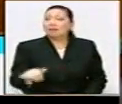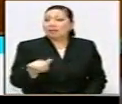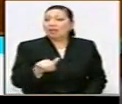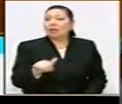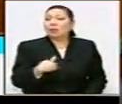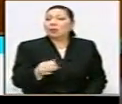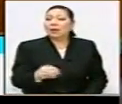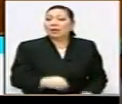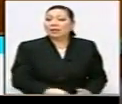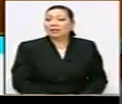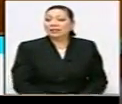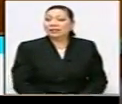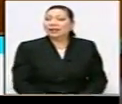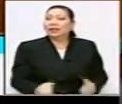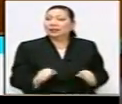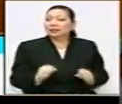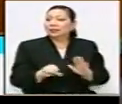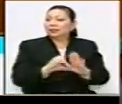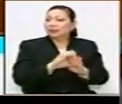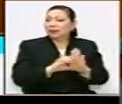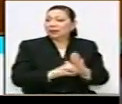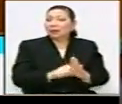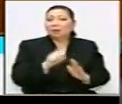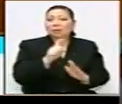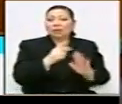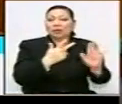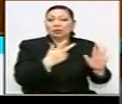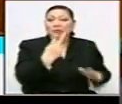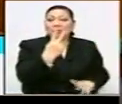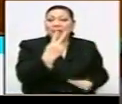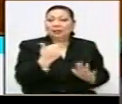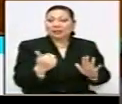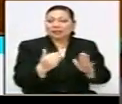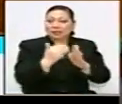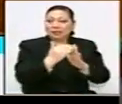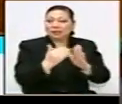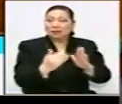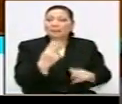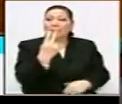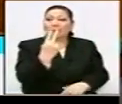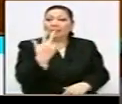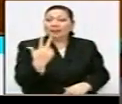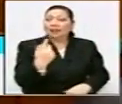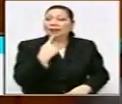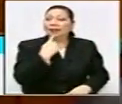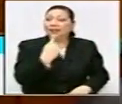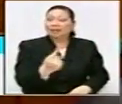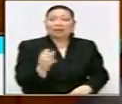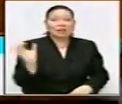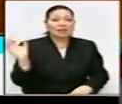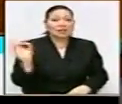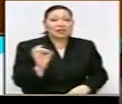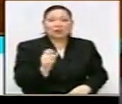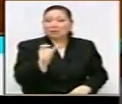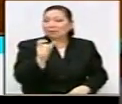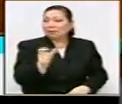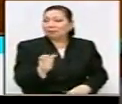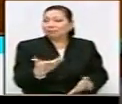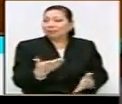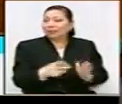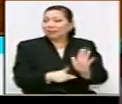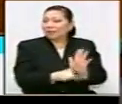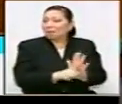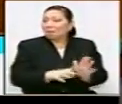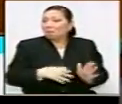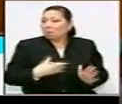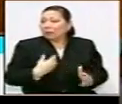similares propósitos. Así, la Constitución de 1826, en su artículo 23, dice: ningún individuo de cuerpo